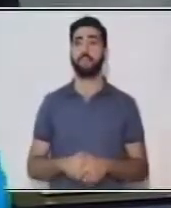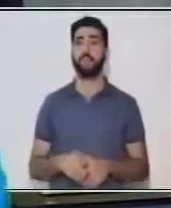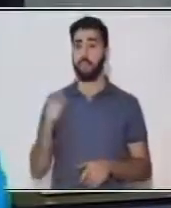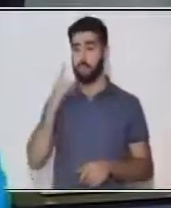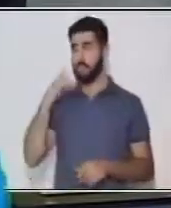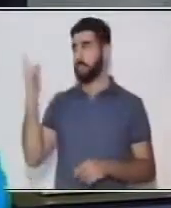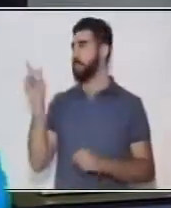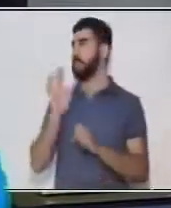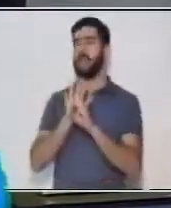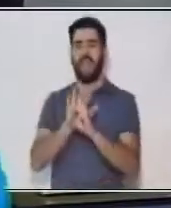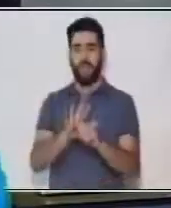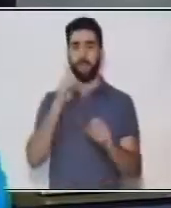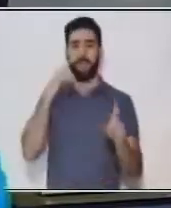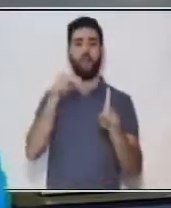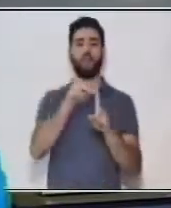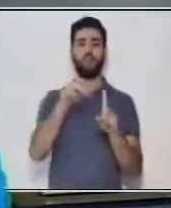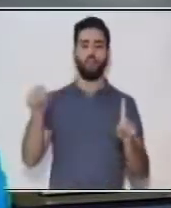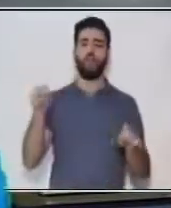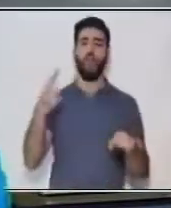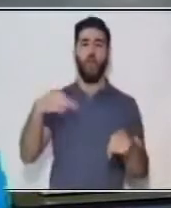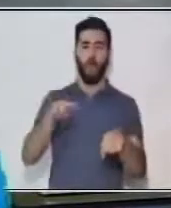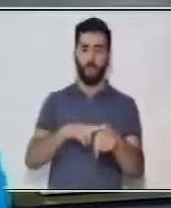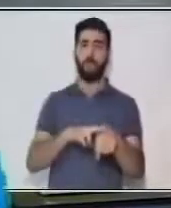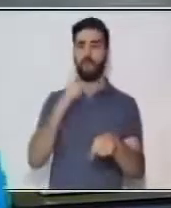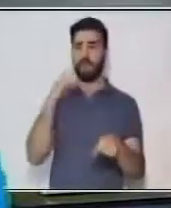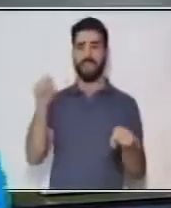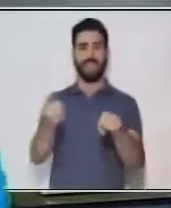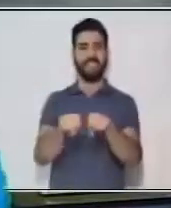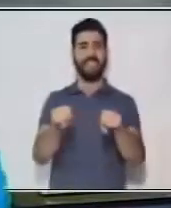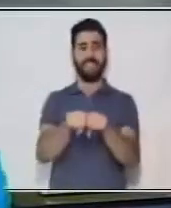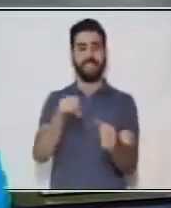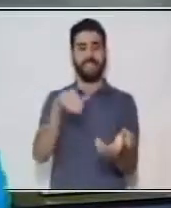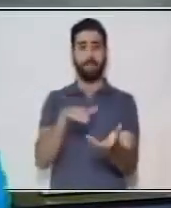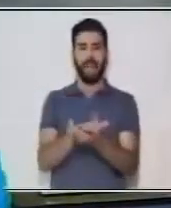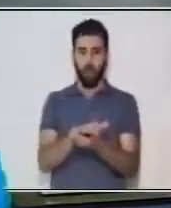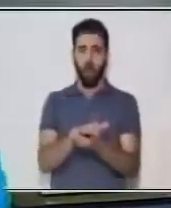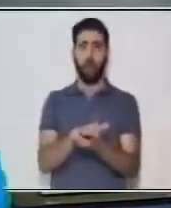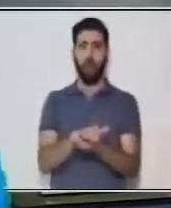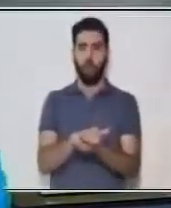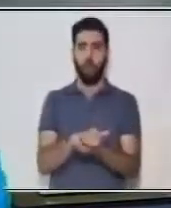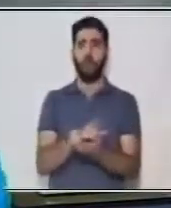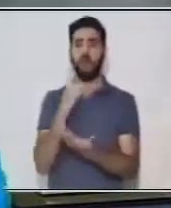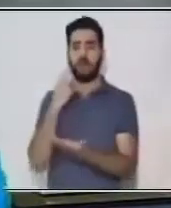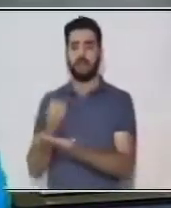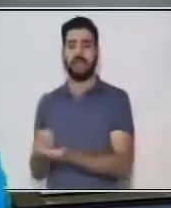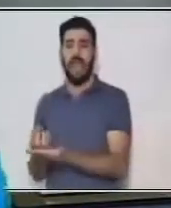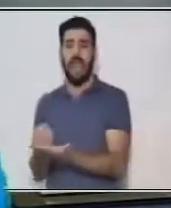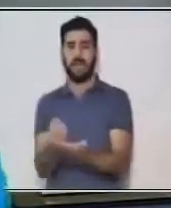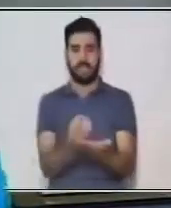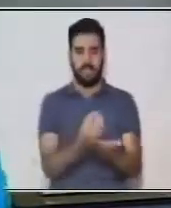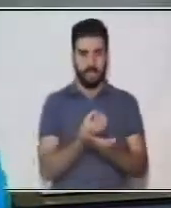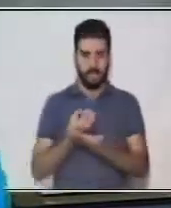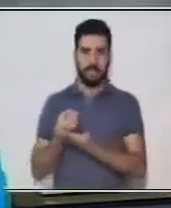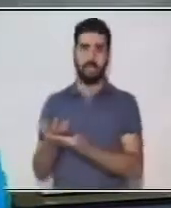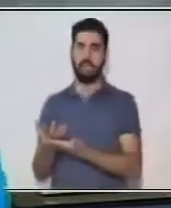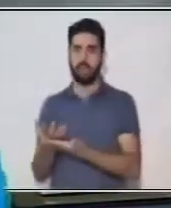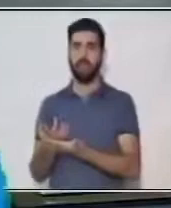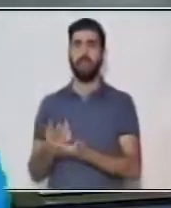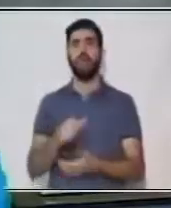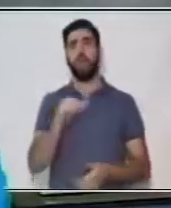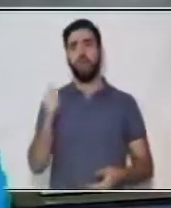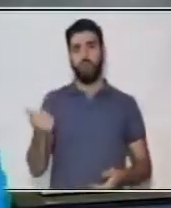de sustantivo común. Tenemos zapato, jardín y Juan. Acá, en este panel, hay una